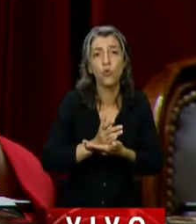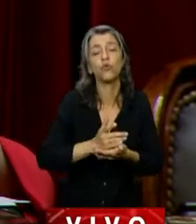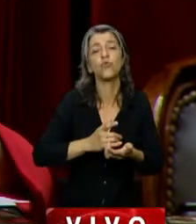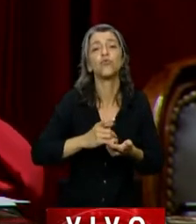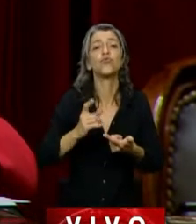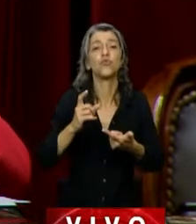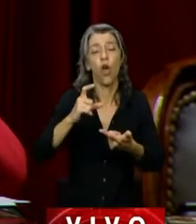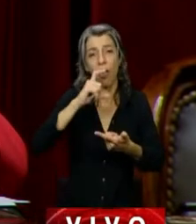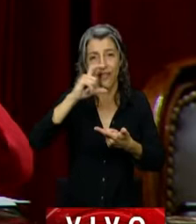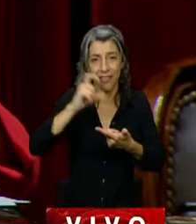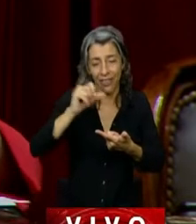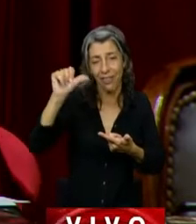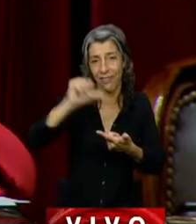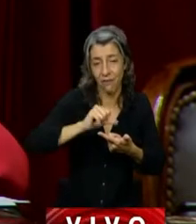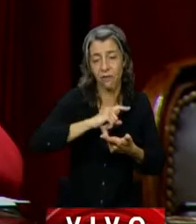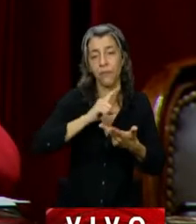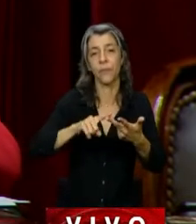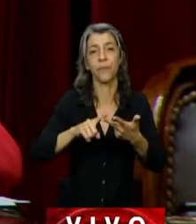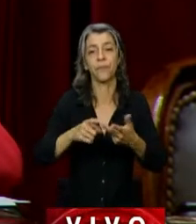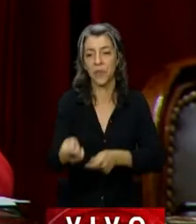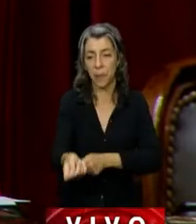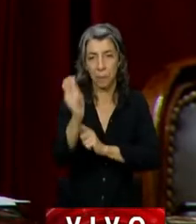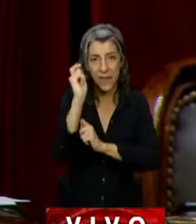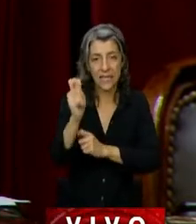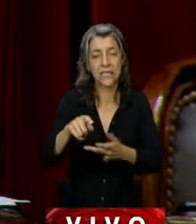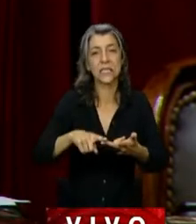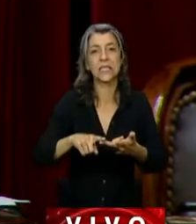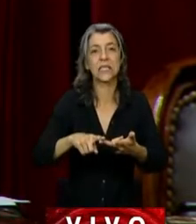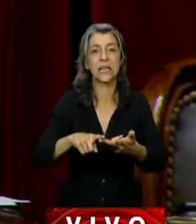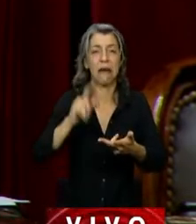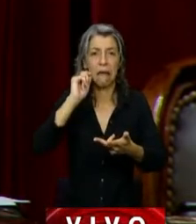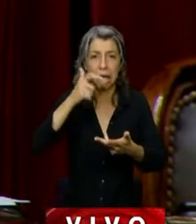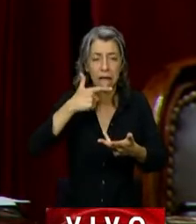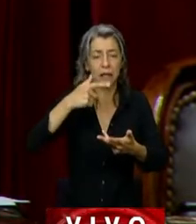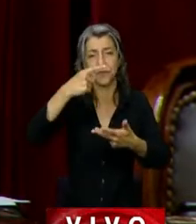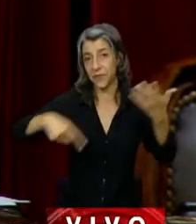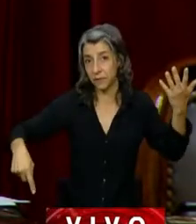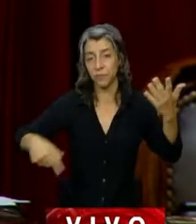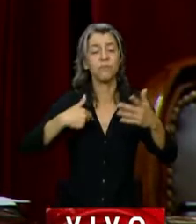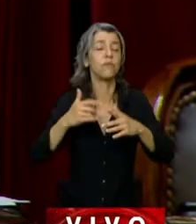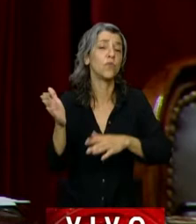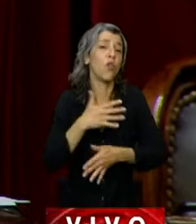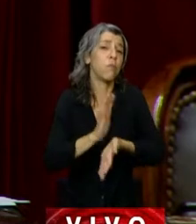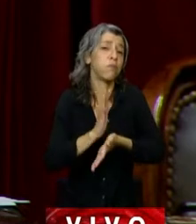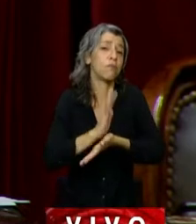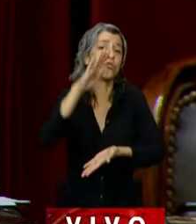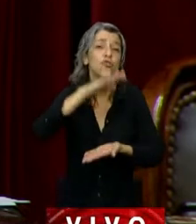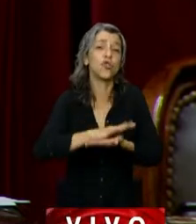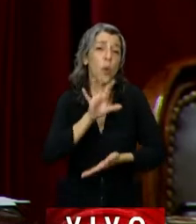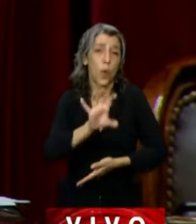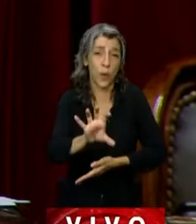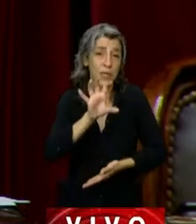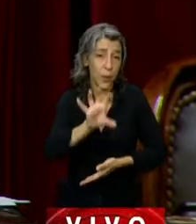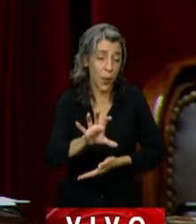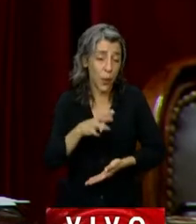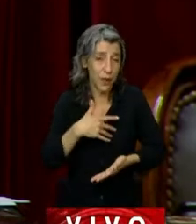producción gasífera, la pesca, todo lo que se desarrolla y hace a la vida de una provincia, de la provincia más joven de la